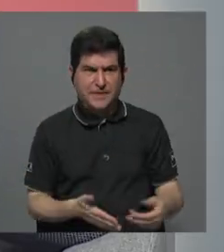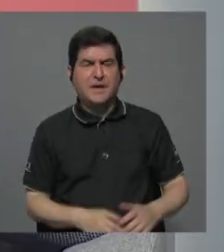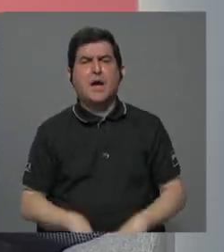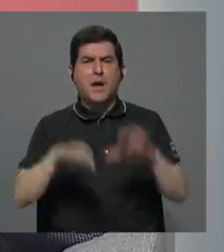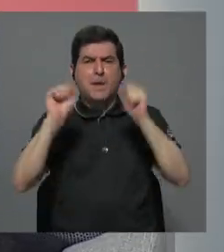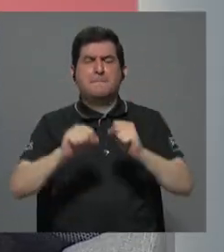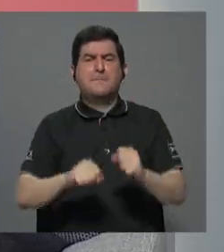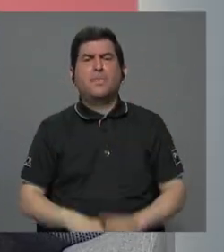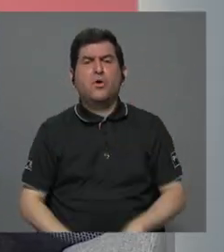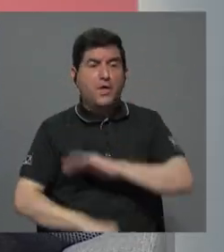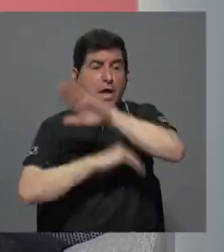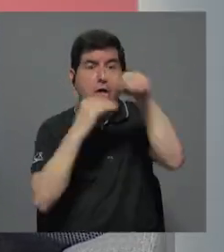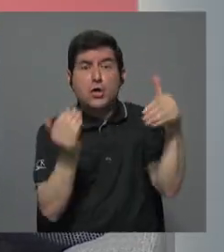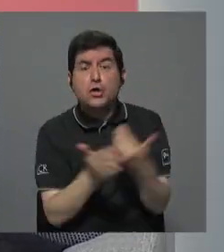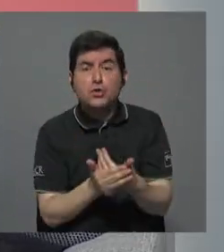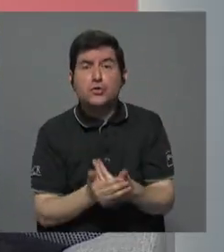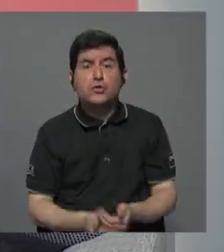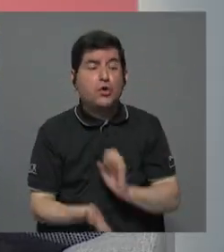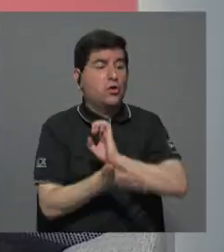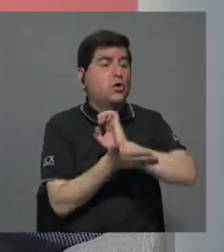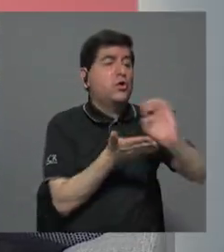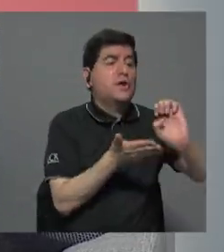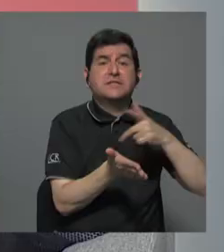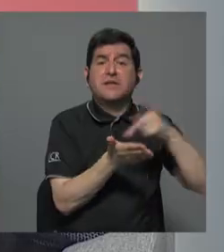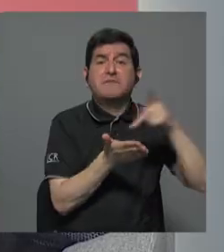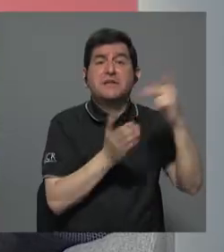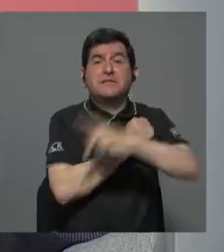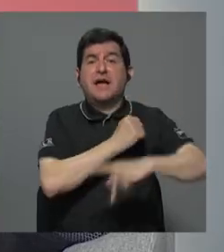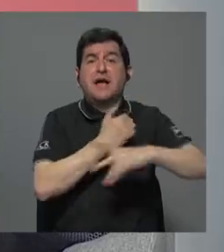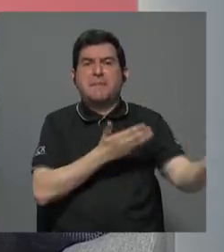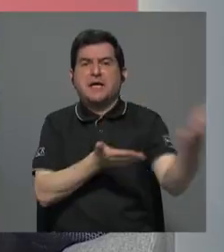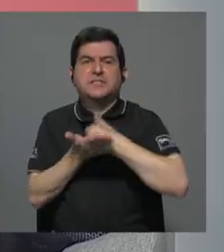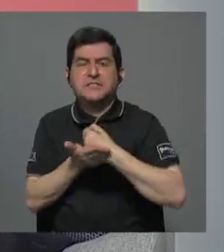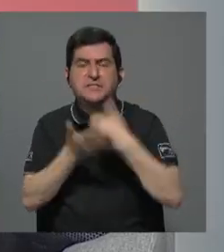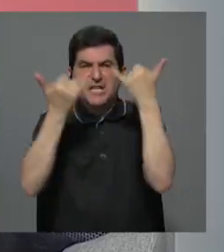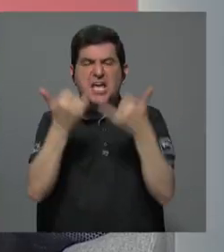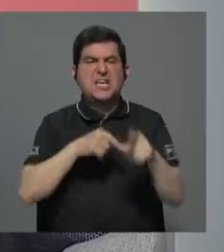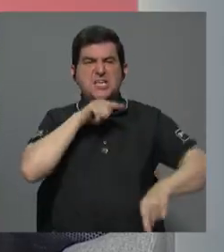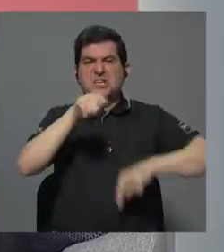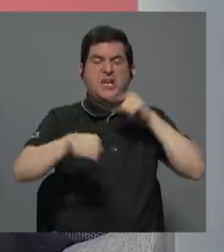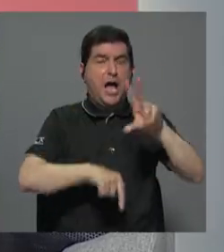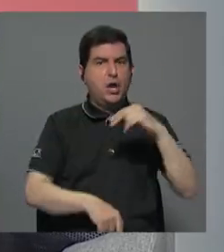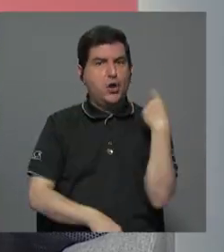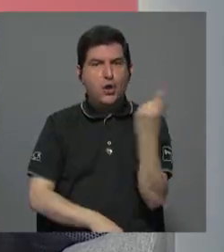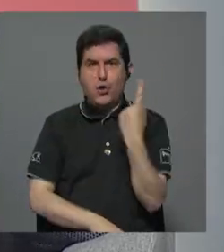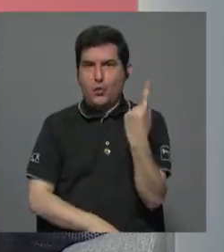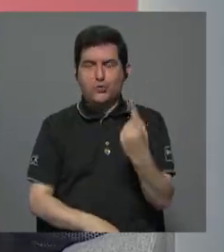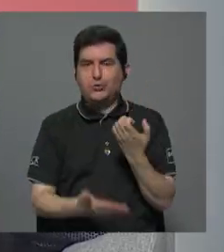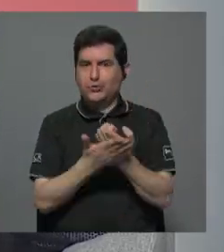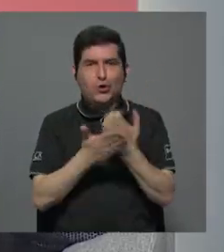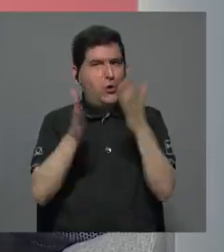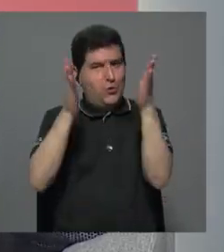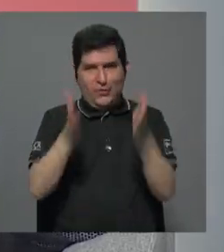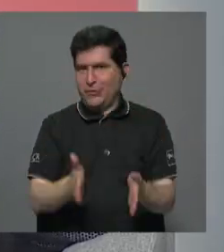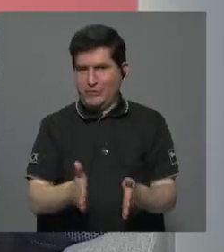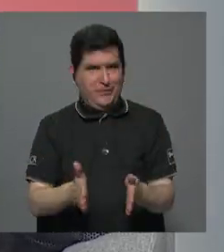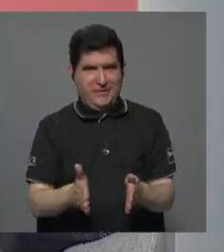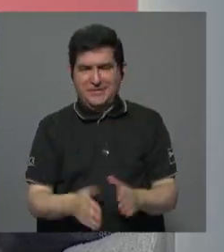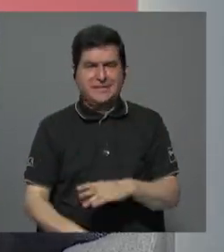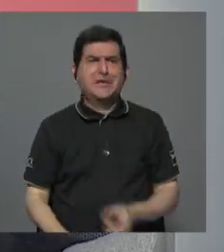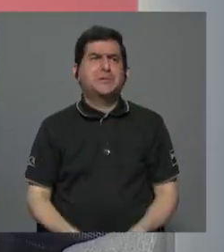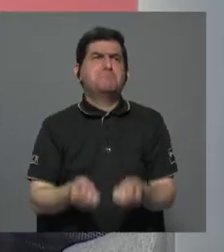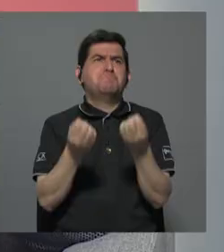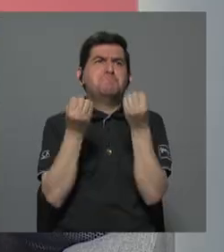de todo lo que se va en este país y eso ya ha sido criticado no solamente por los economistas y por